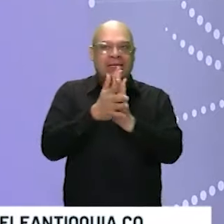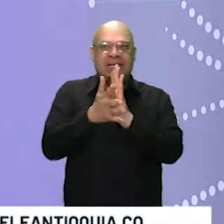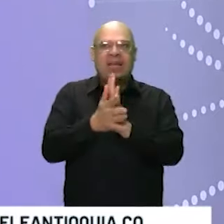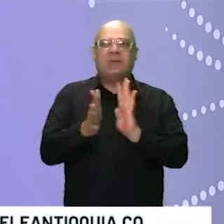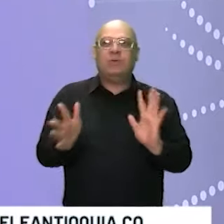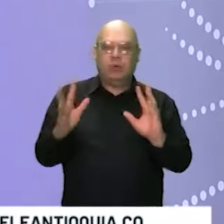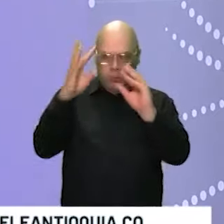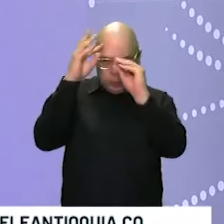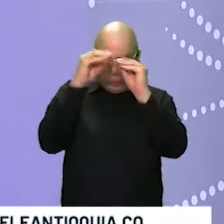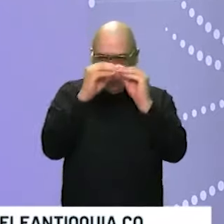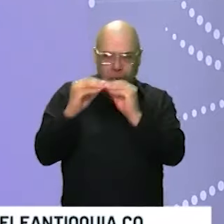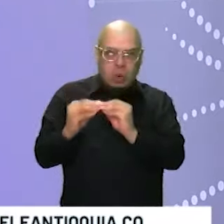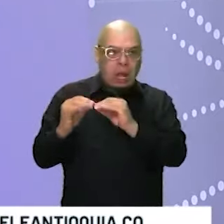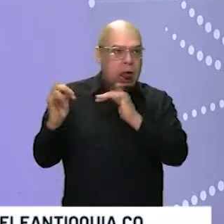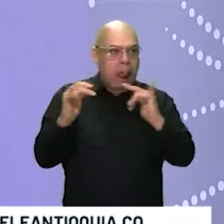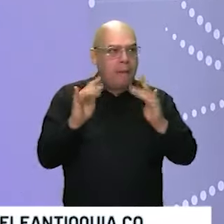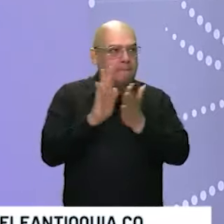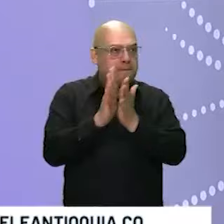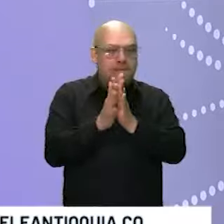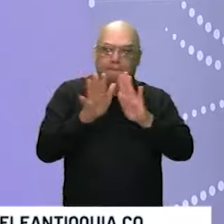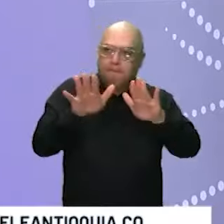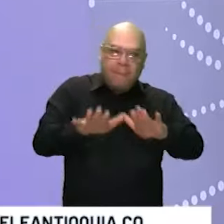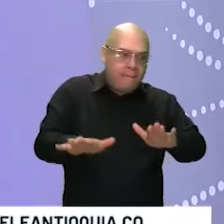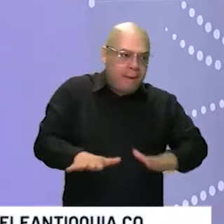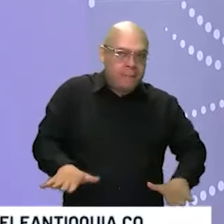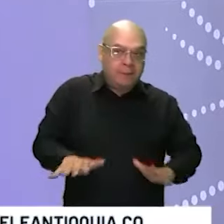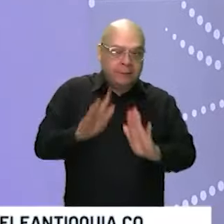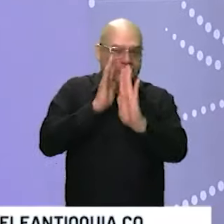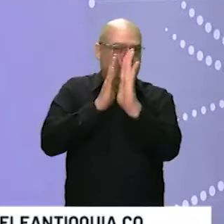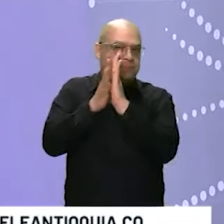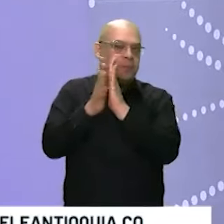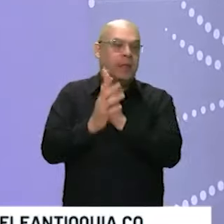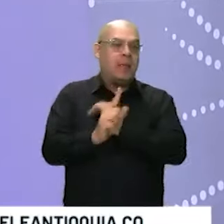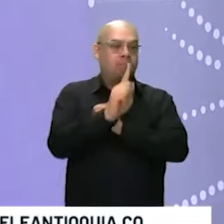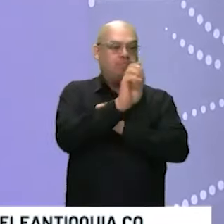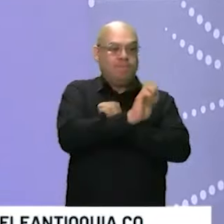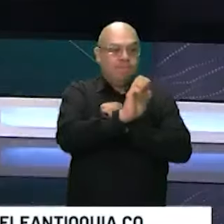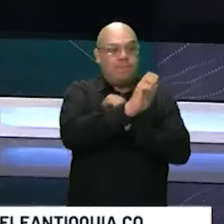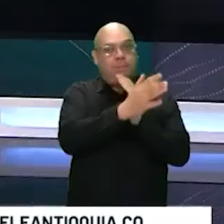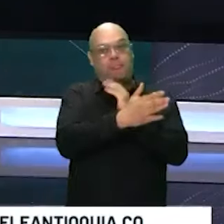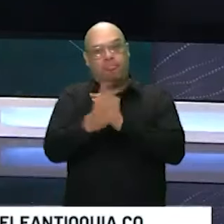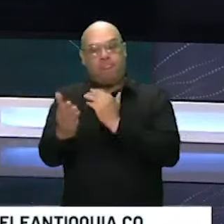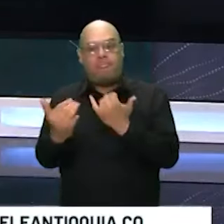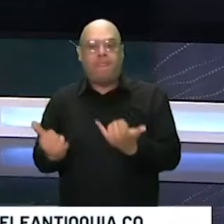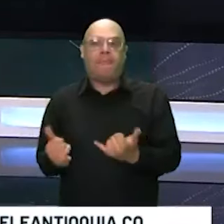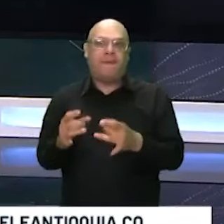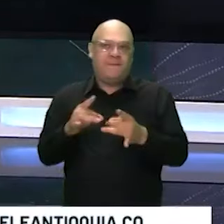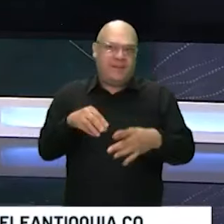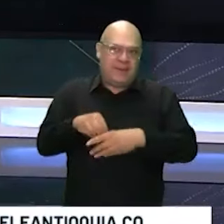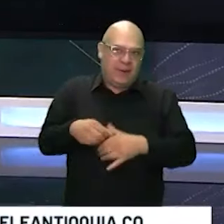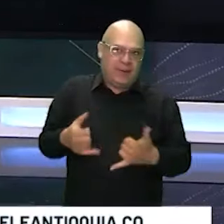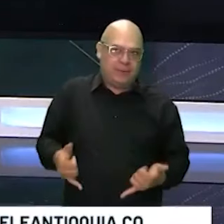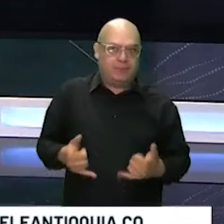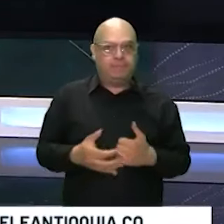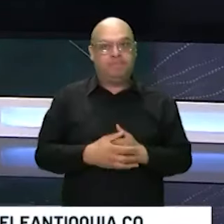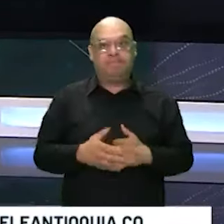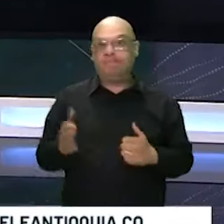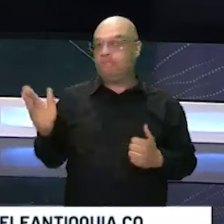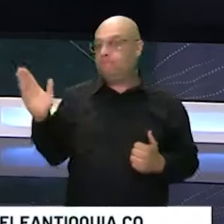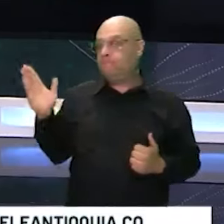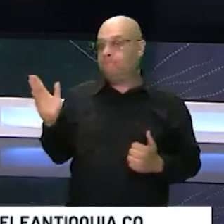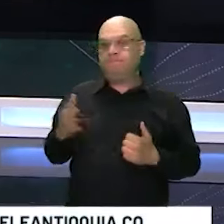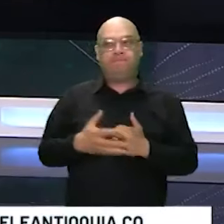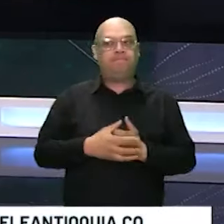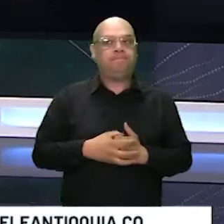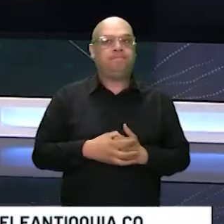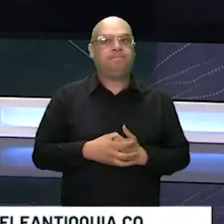cese al fuego. Por lo menos revisemos desde el 1 de enero de este año hasta la fecha. Ya van a ver ustedes los datos en este momento en